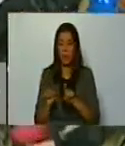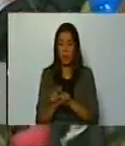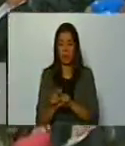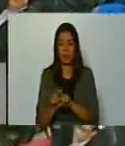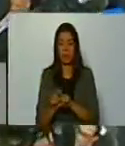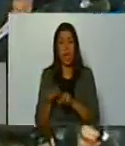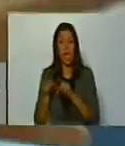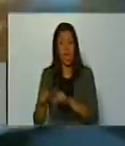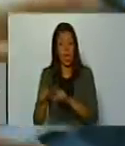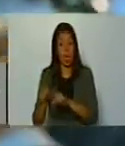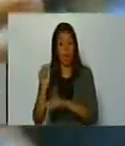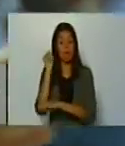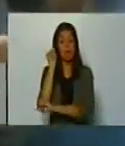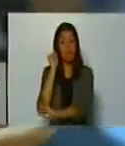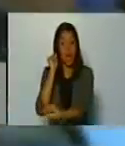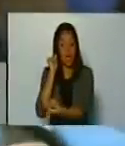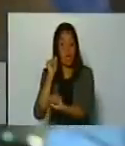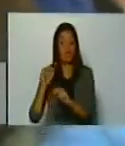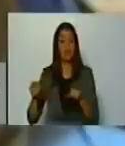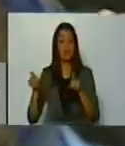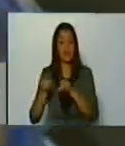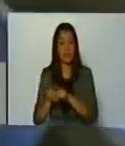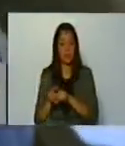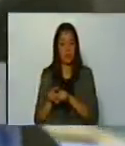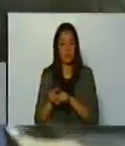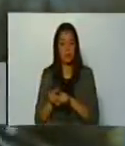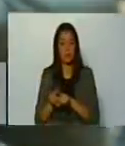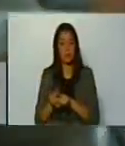Eso es lo que es ese señor, un delincuente.